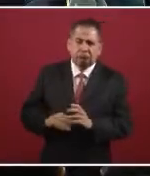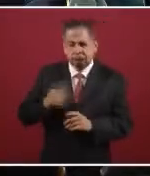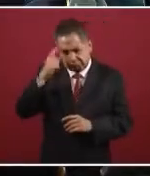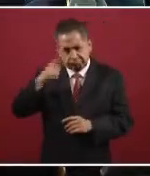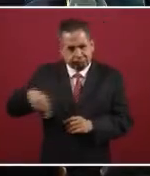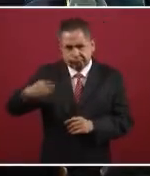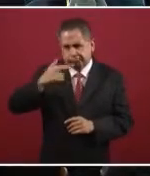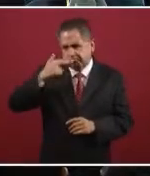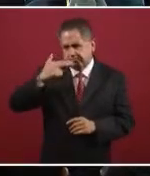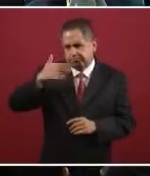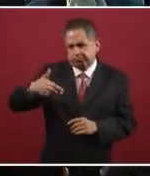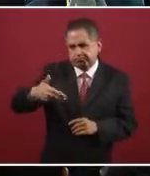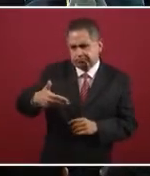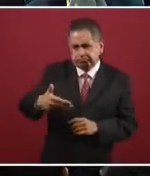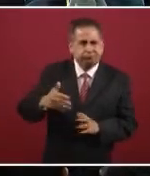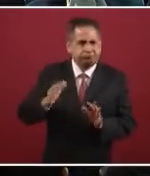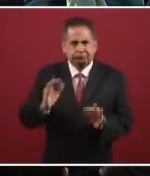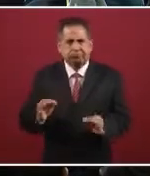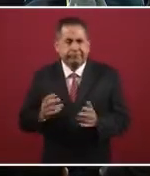mejora educativa